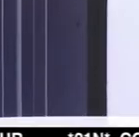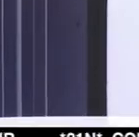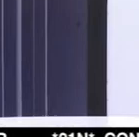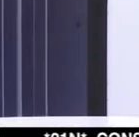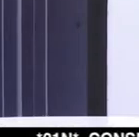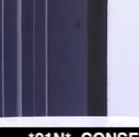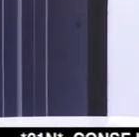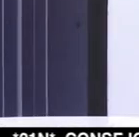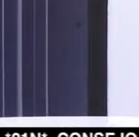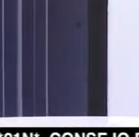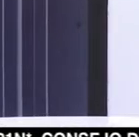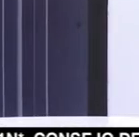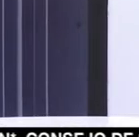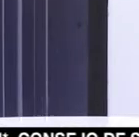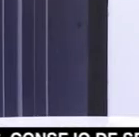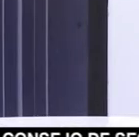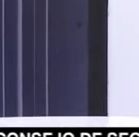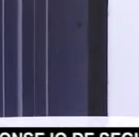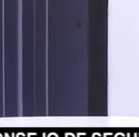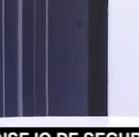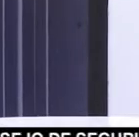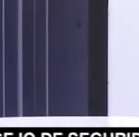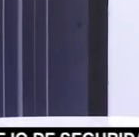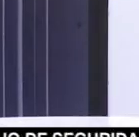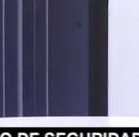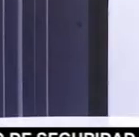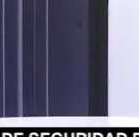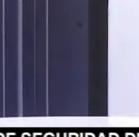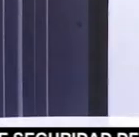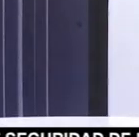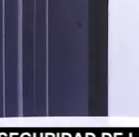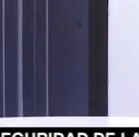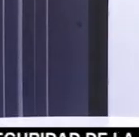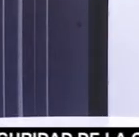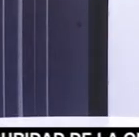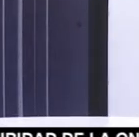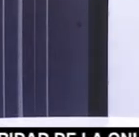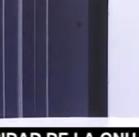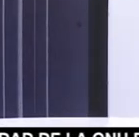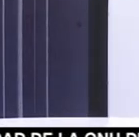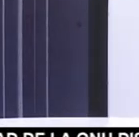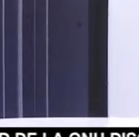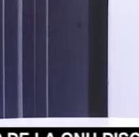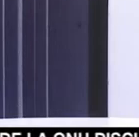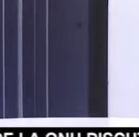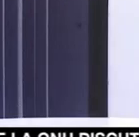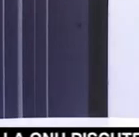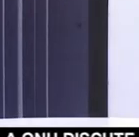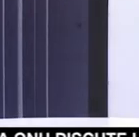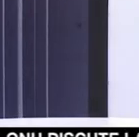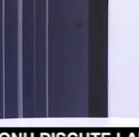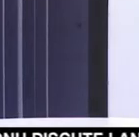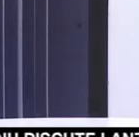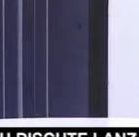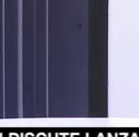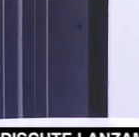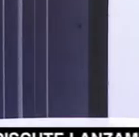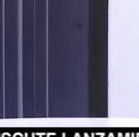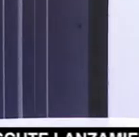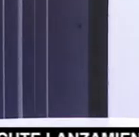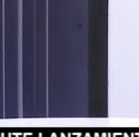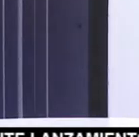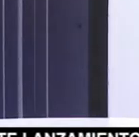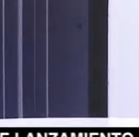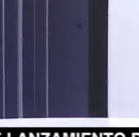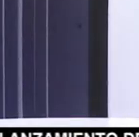También fue oportunidad de los candidatos a legisladores por el Distrito 20, localizado en Coajimalpa y en Álvaro Obregón. Ellos contrastaron sus